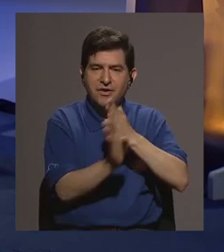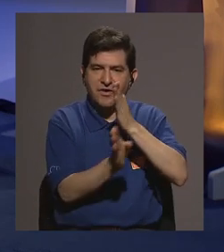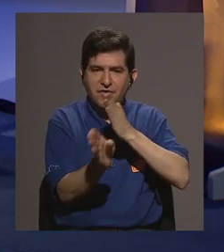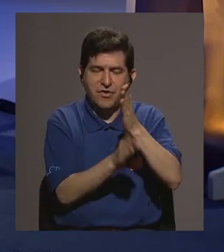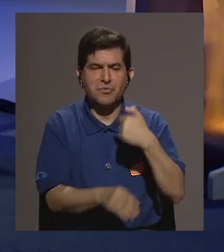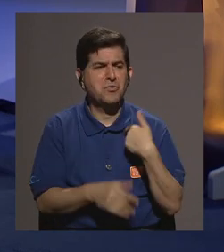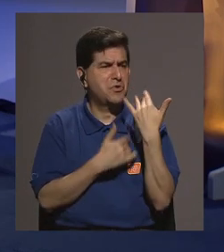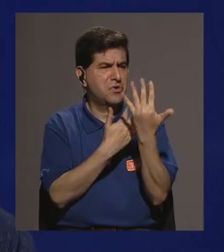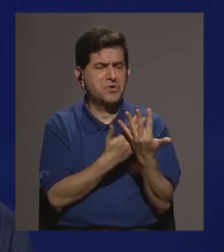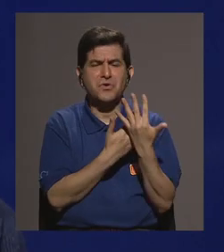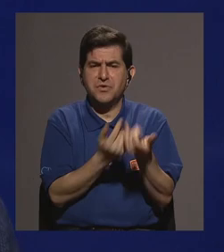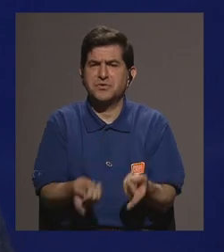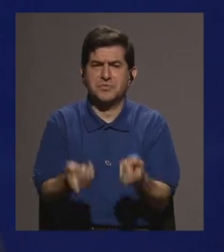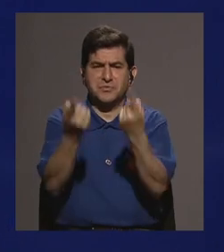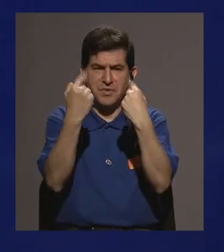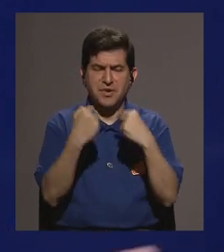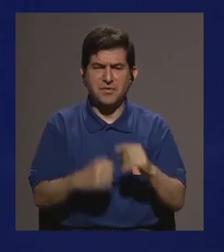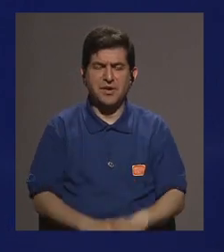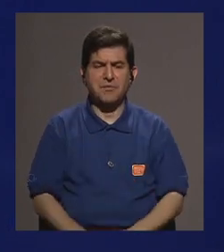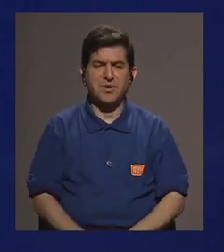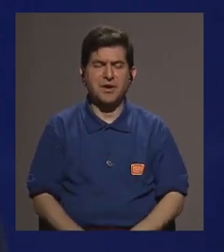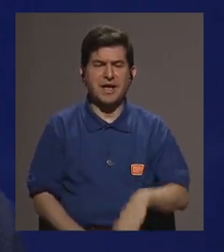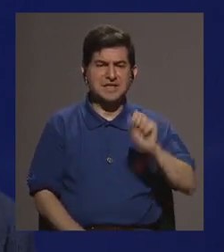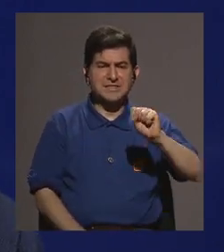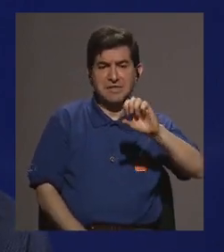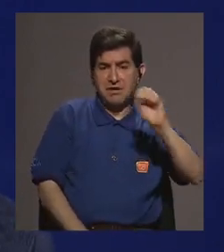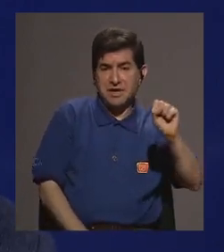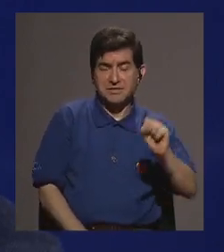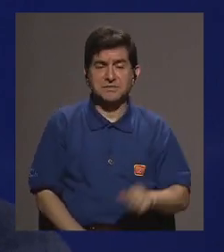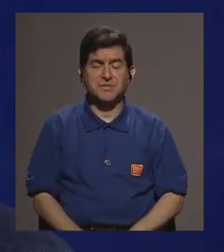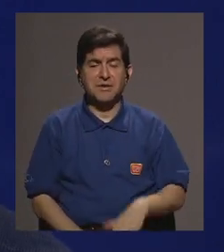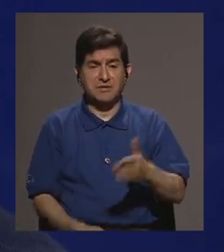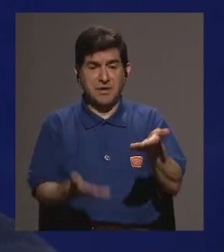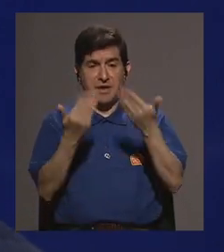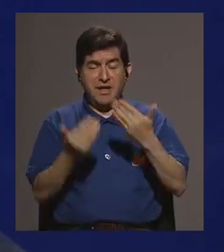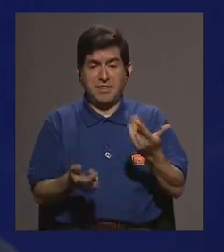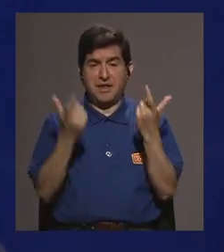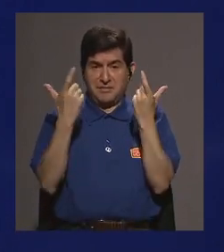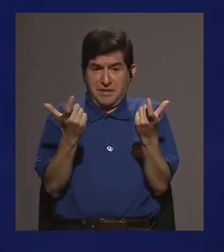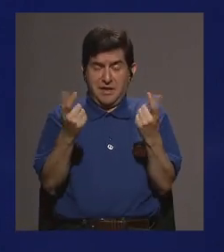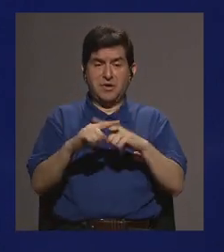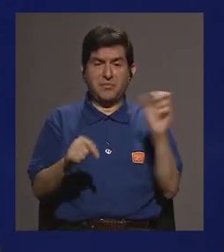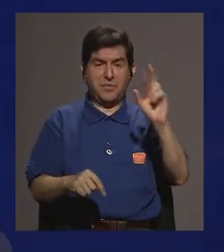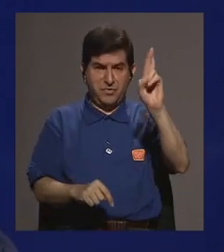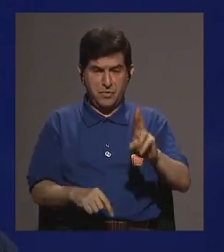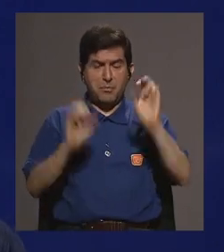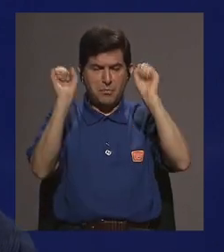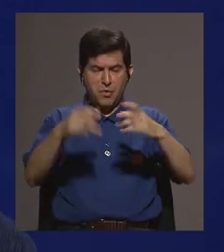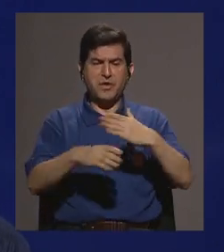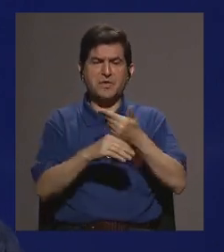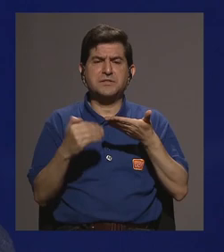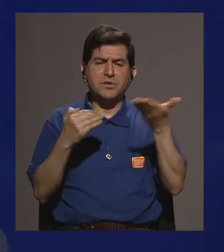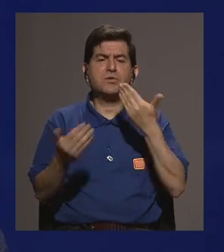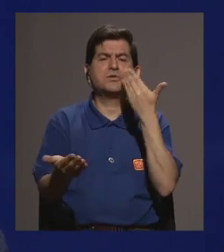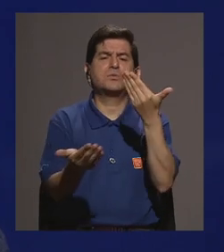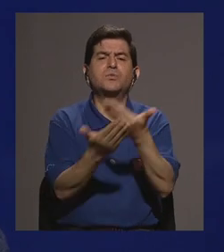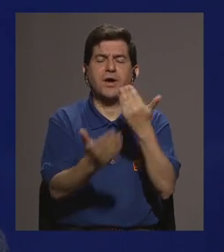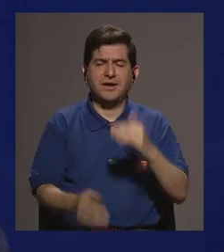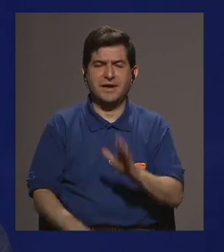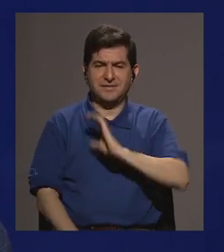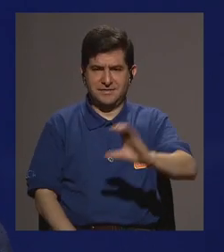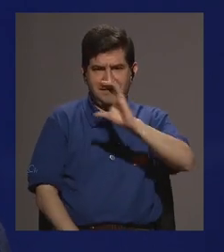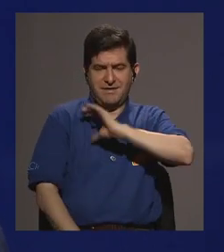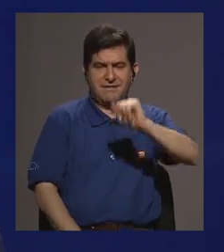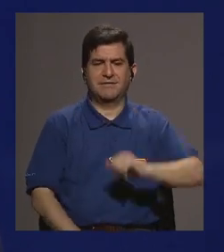de mi carrera yo no espero que venga un spielberg a darme dinero pero si en costa rica podemos hacer cosas buenas